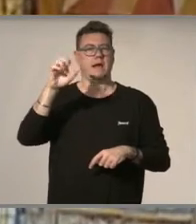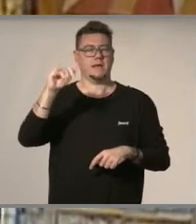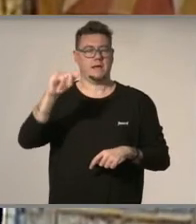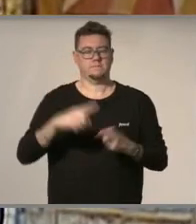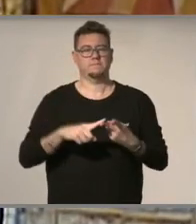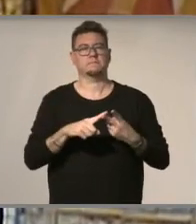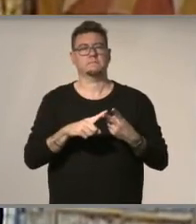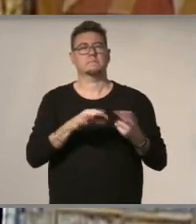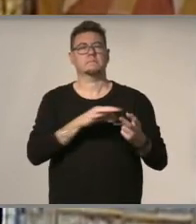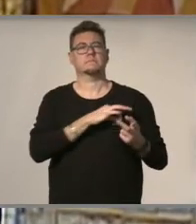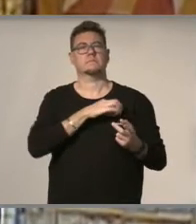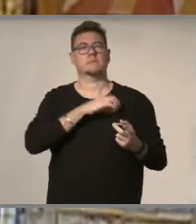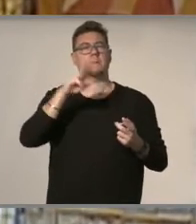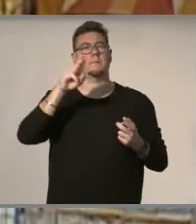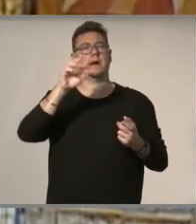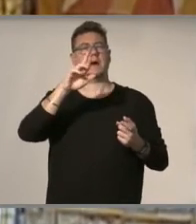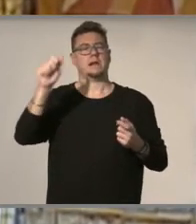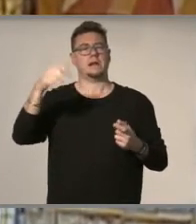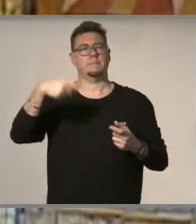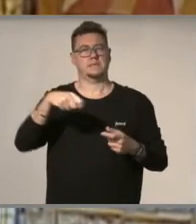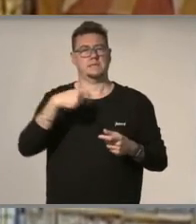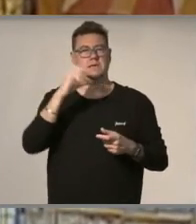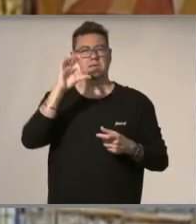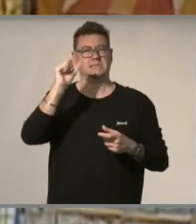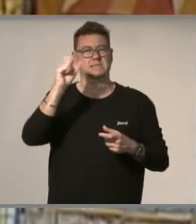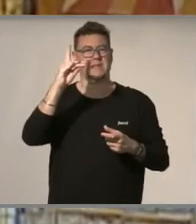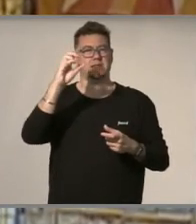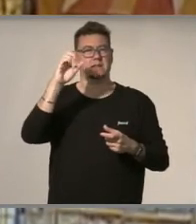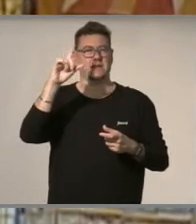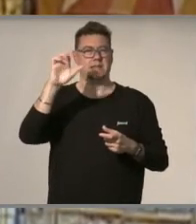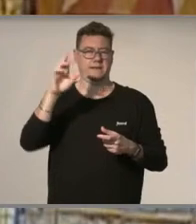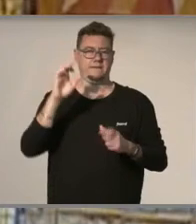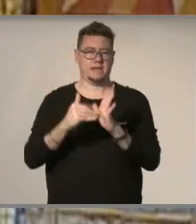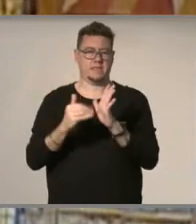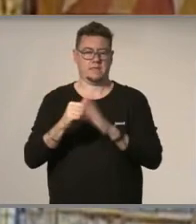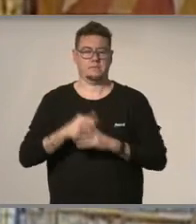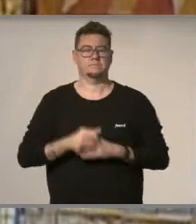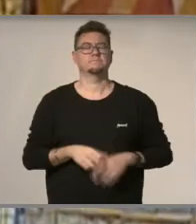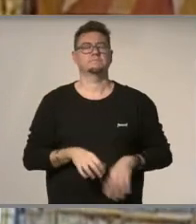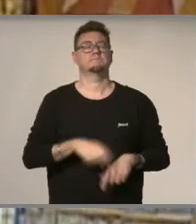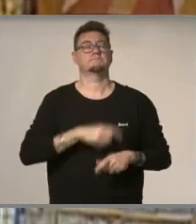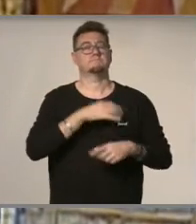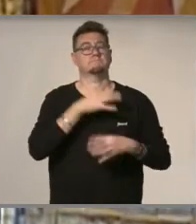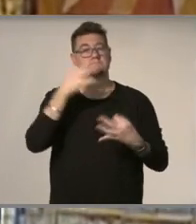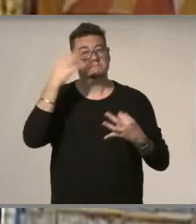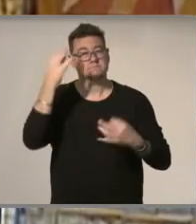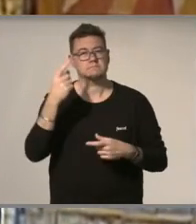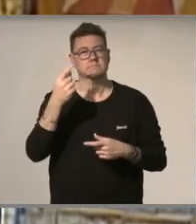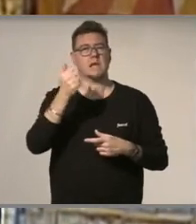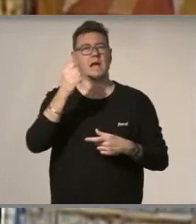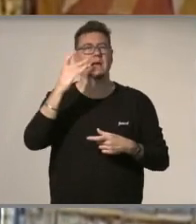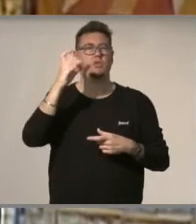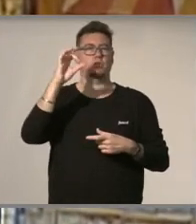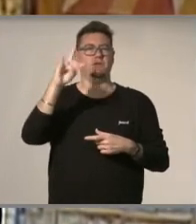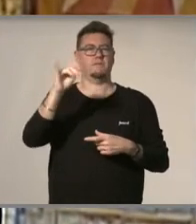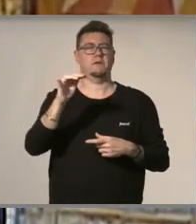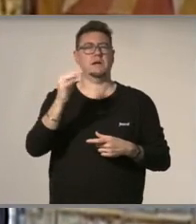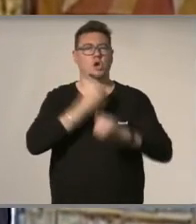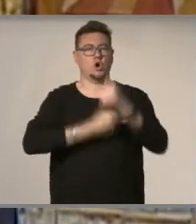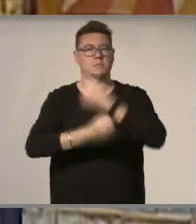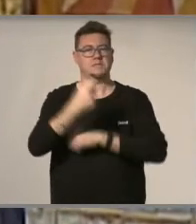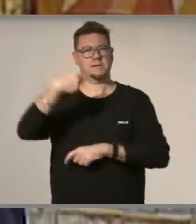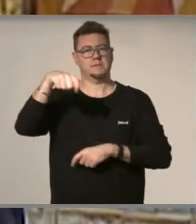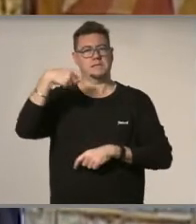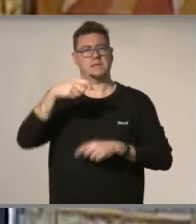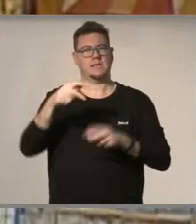don Íñigo Parra Campos, presidente de Stadler Rail Valencia. Excelentísimo señor Aldo Olcese Santonja, economista,